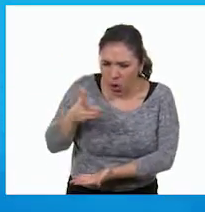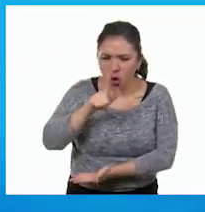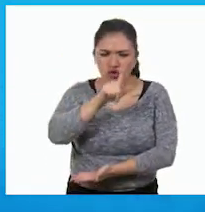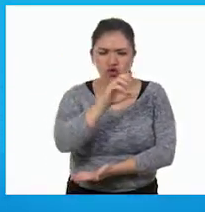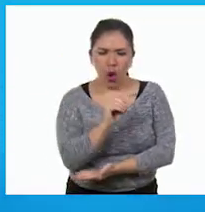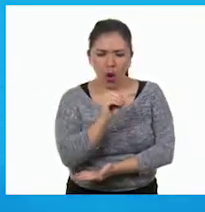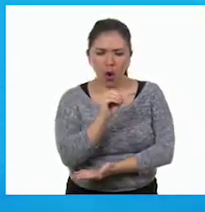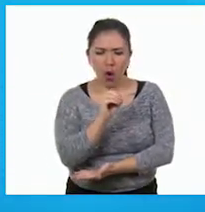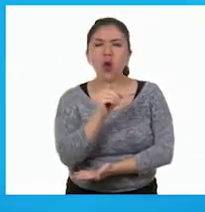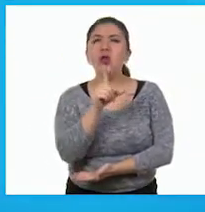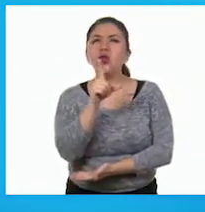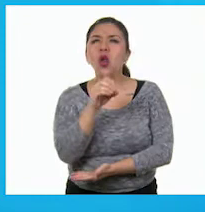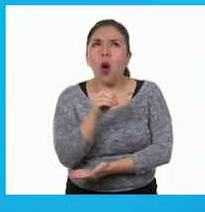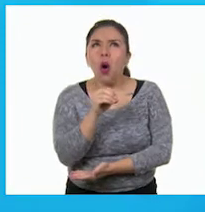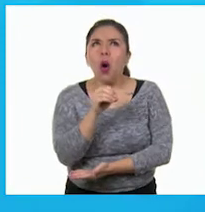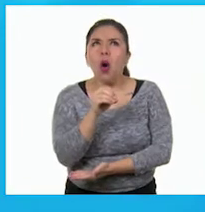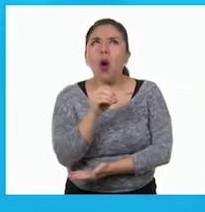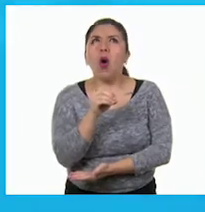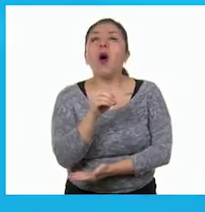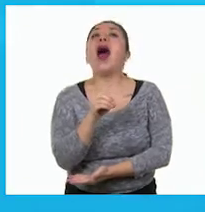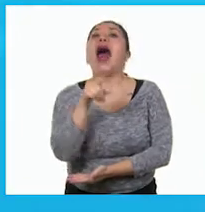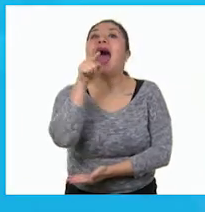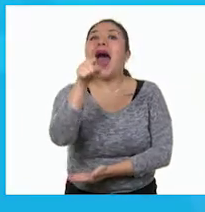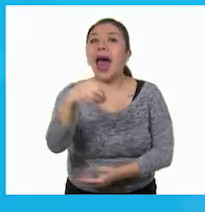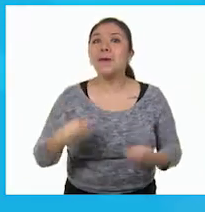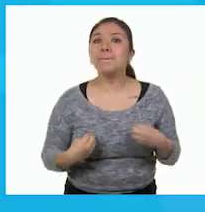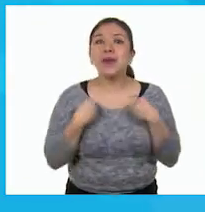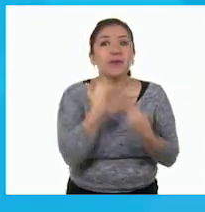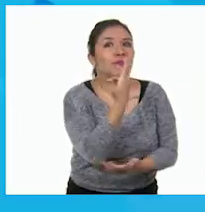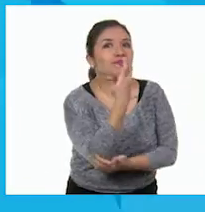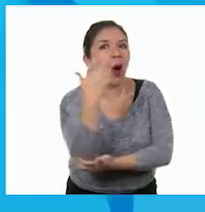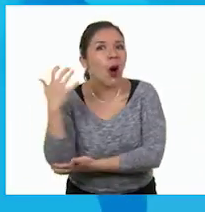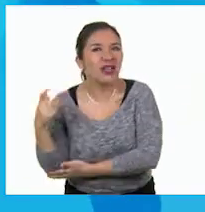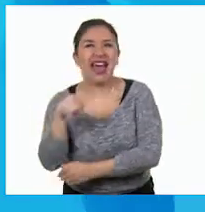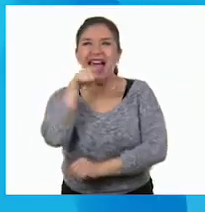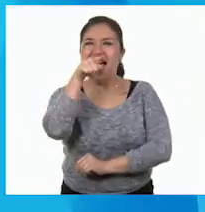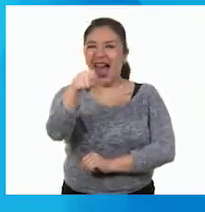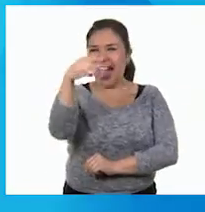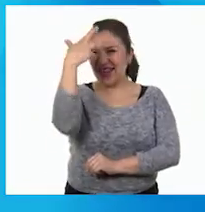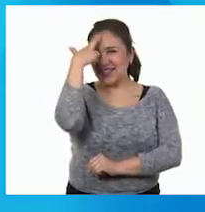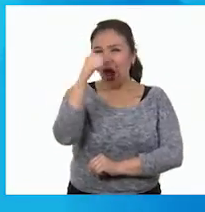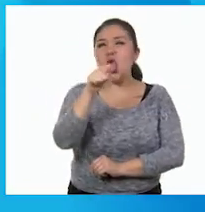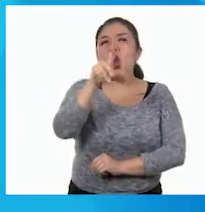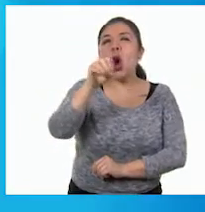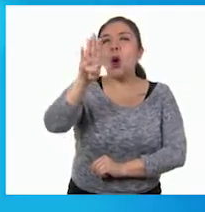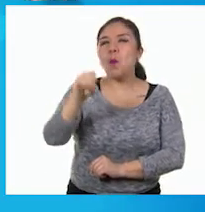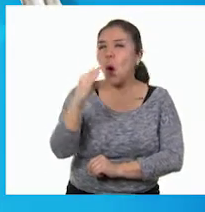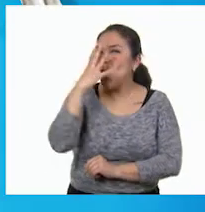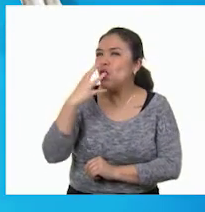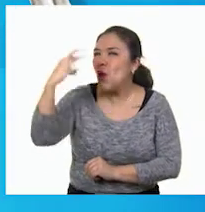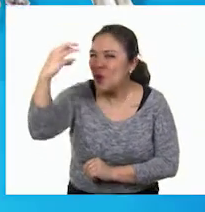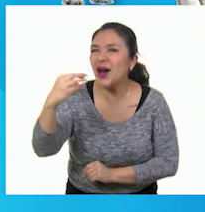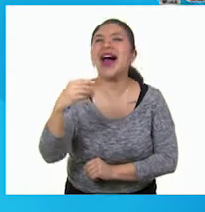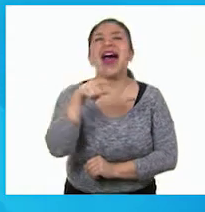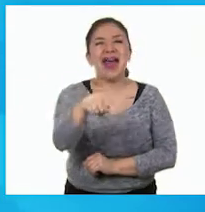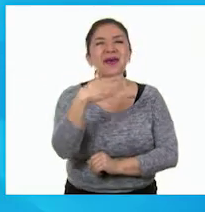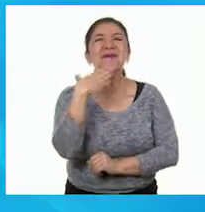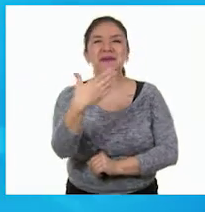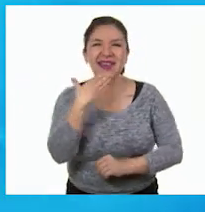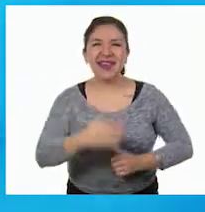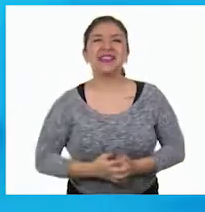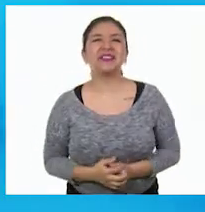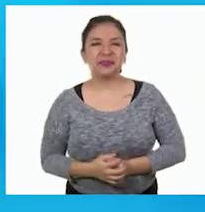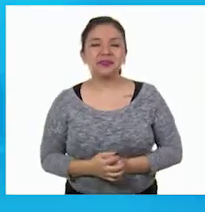Lo. Ah, y viven en el bosque. ¿Y viven en el bosque? ¡Ah, lobo! Lobo, muy